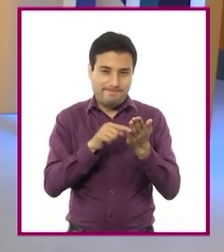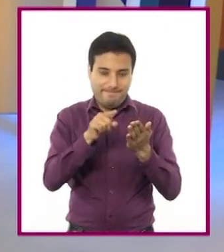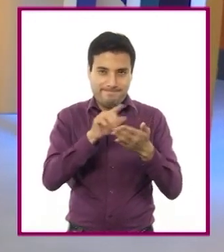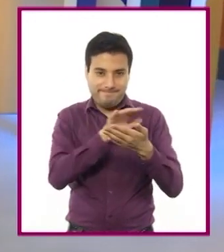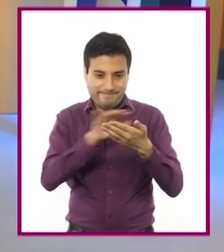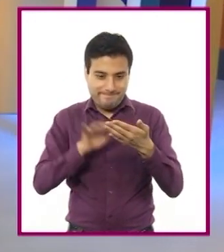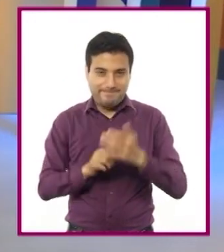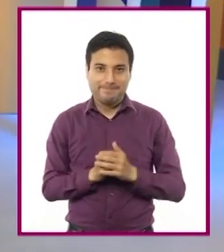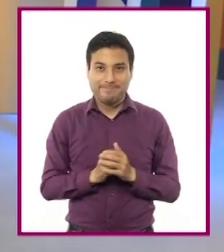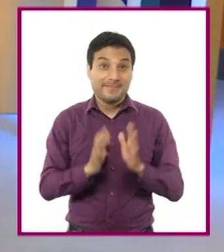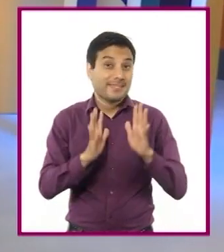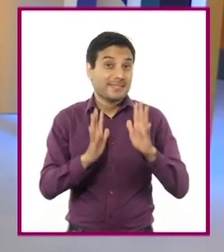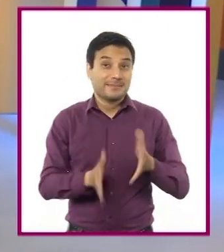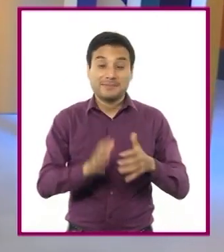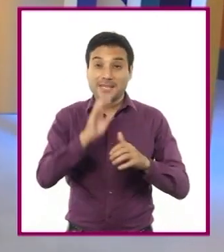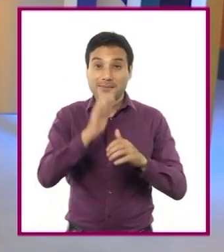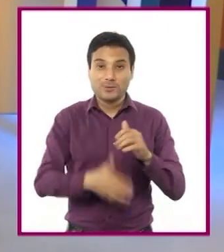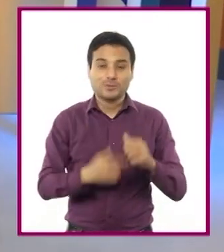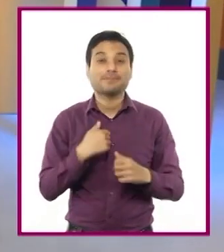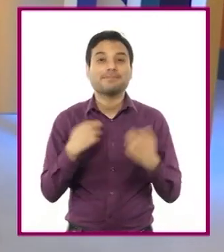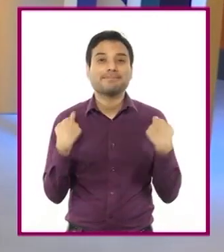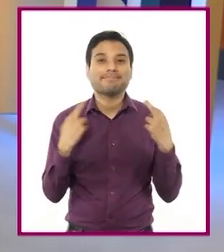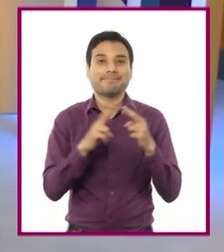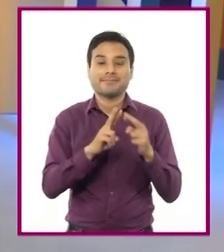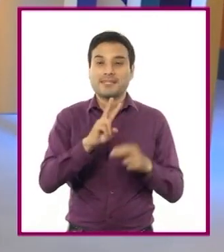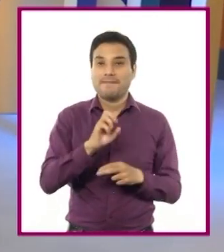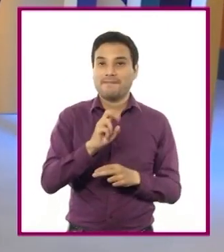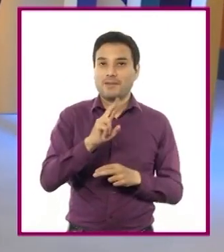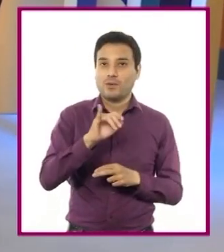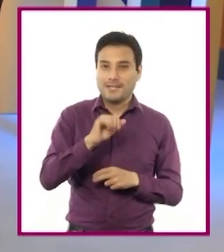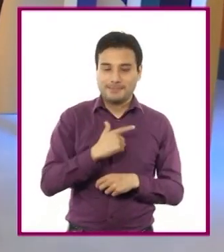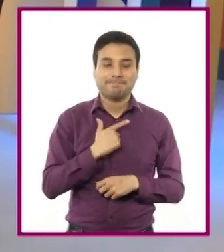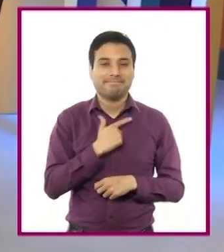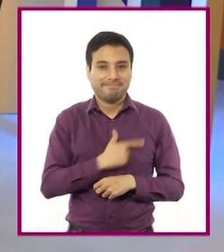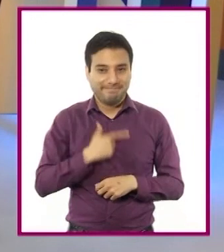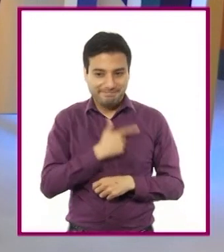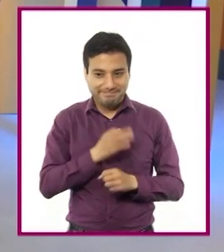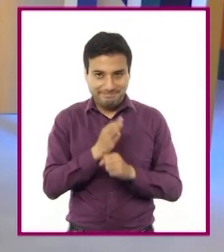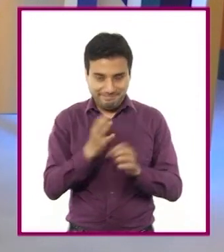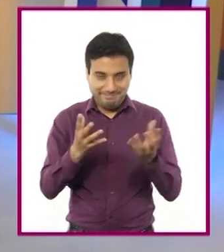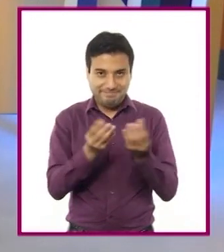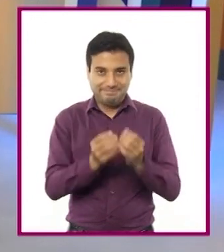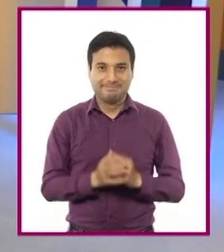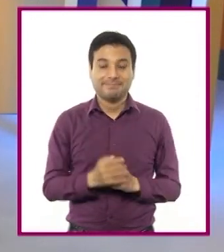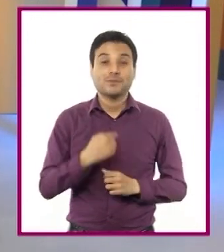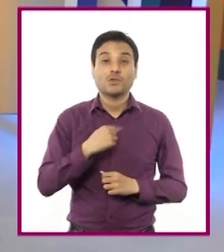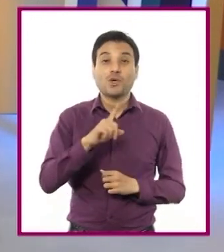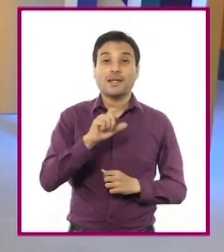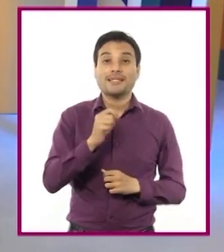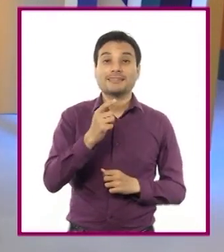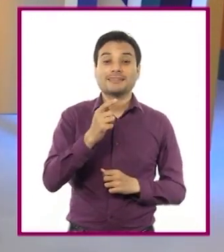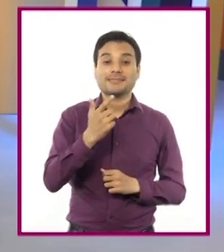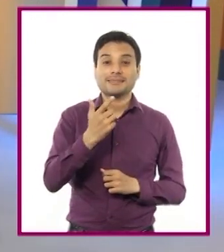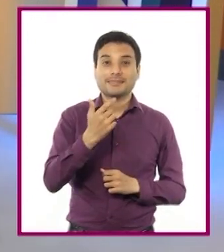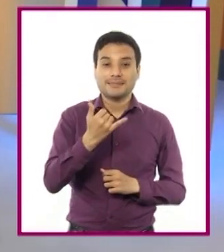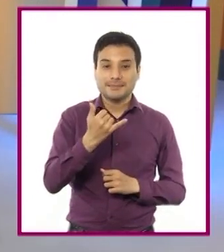Listo, finalizamos. Soy la maestra Verónica Rosáez y fue un gusto trabajar con ustedes. Soy Leslie y